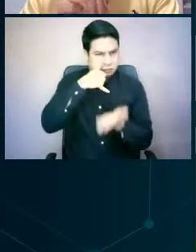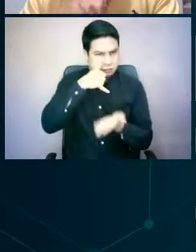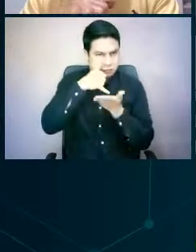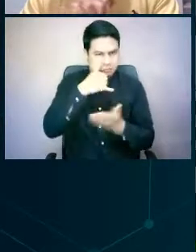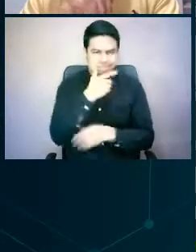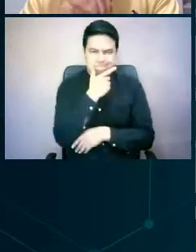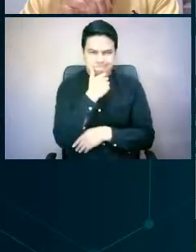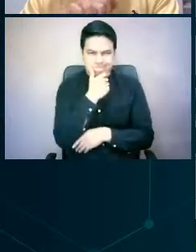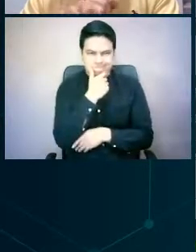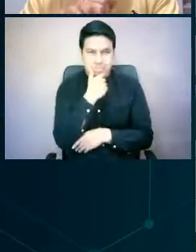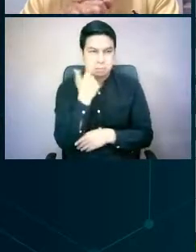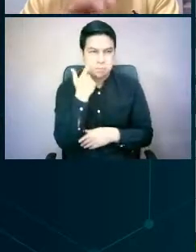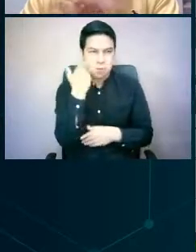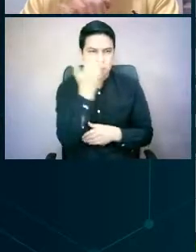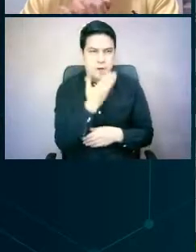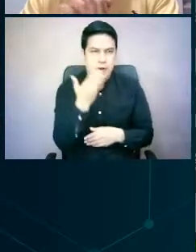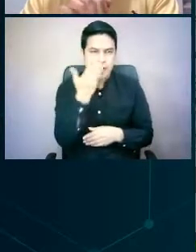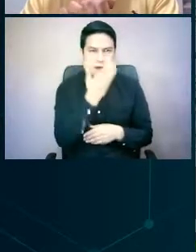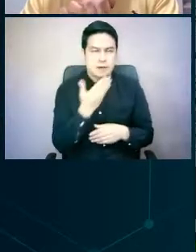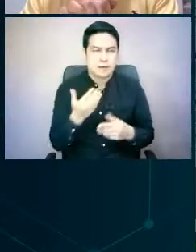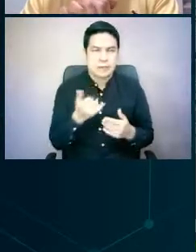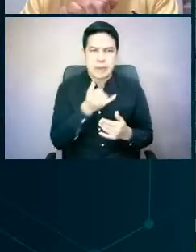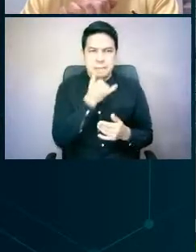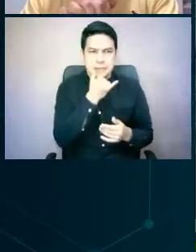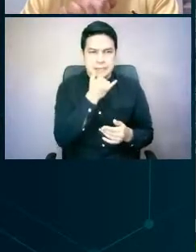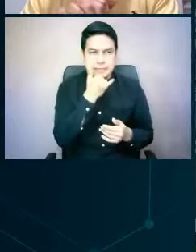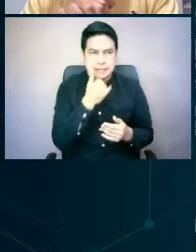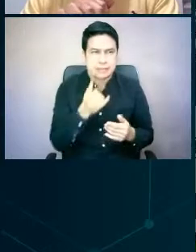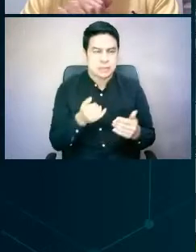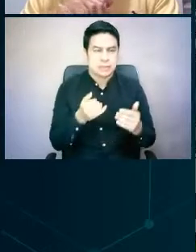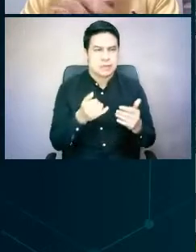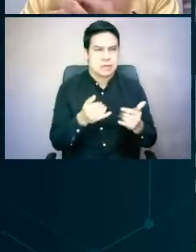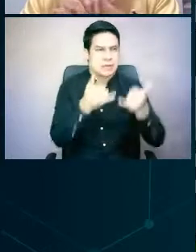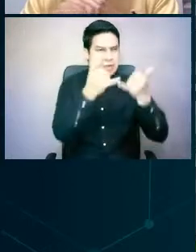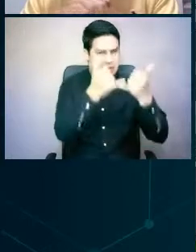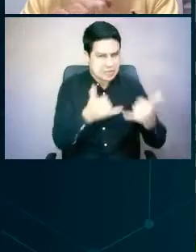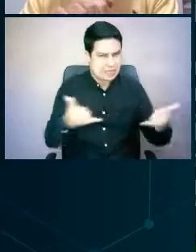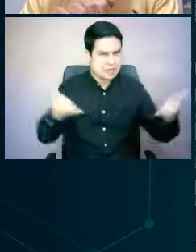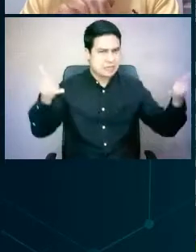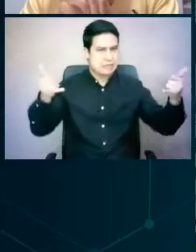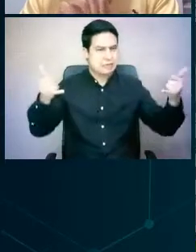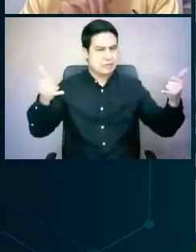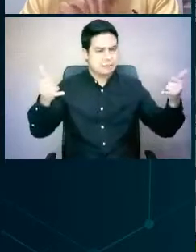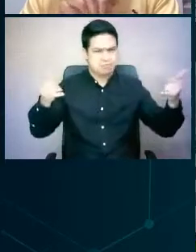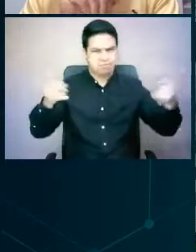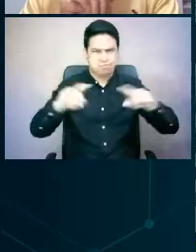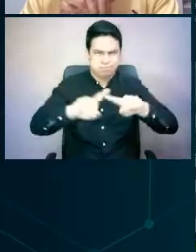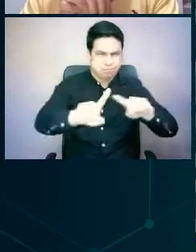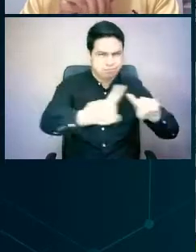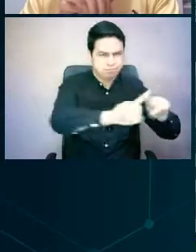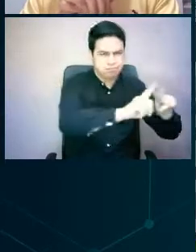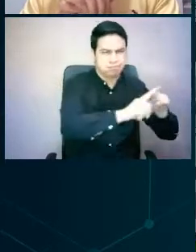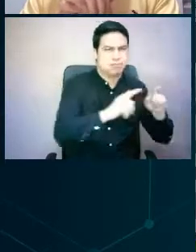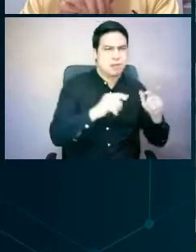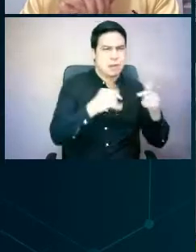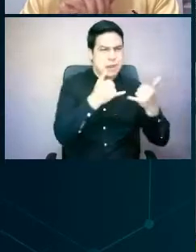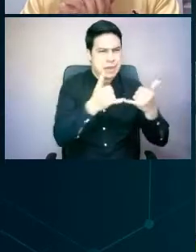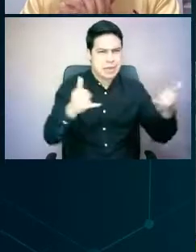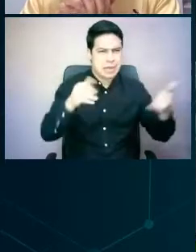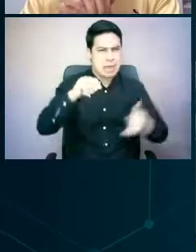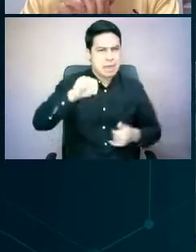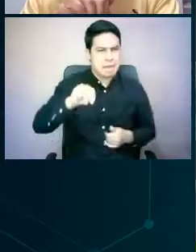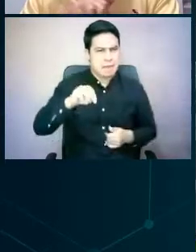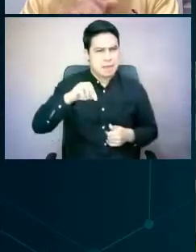el correcto funcionamiento del esquema diferencial de línea sobre la red